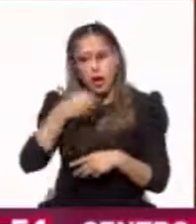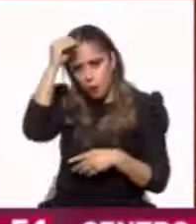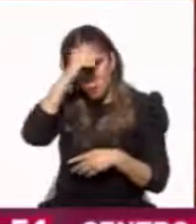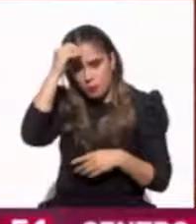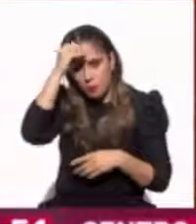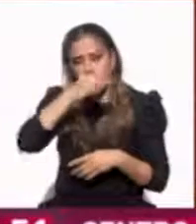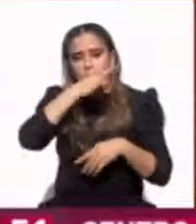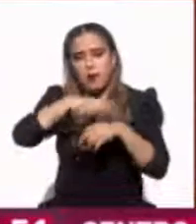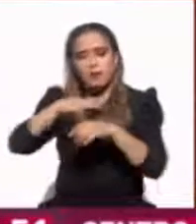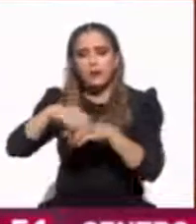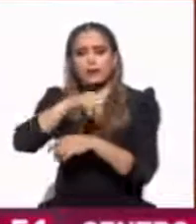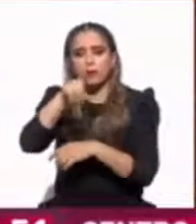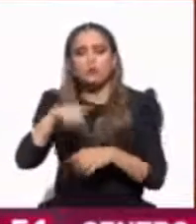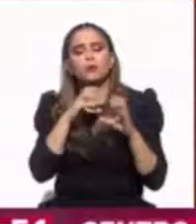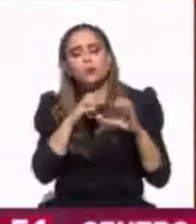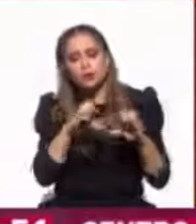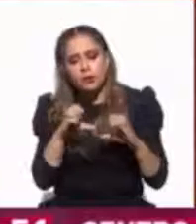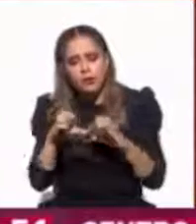precaución